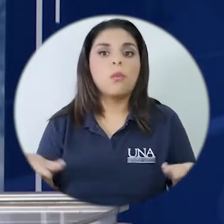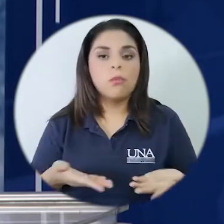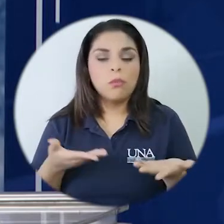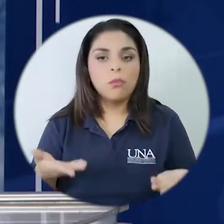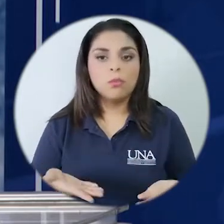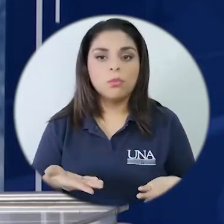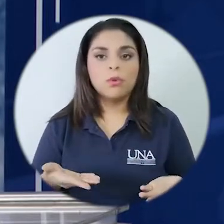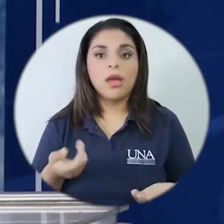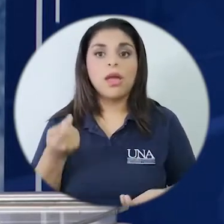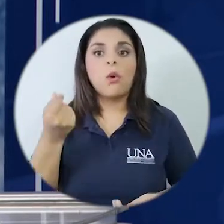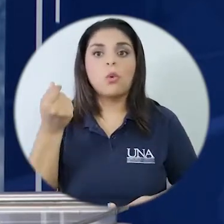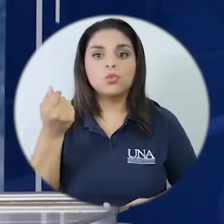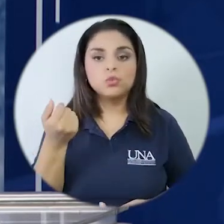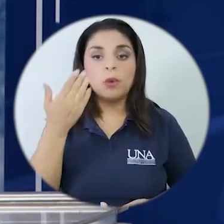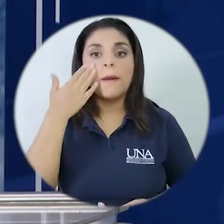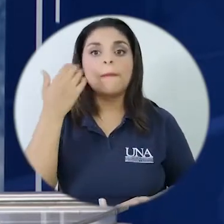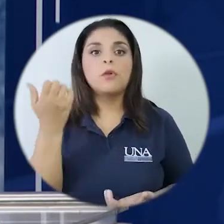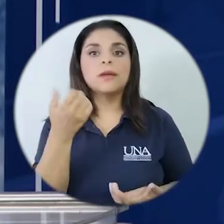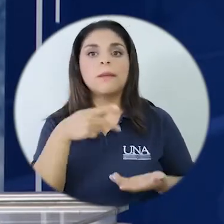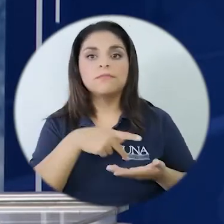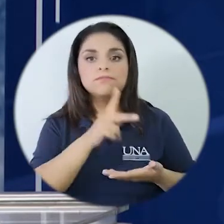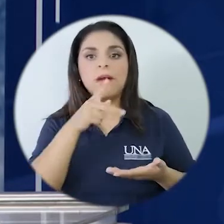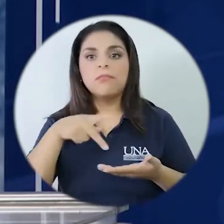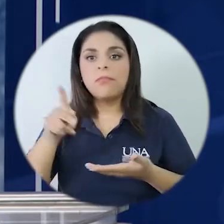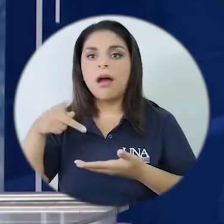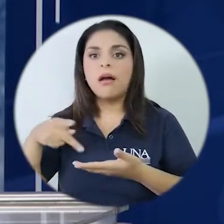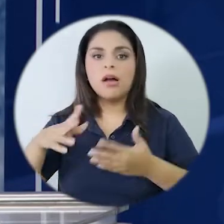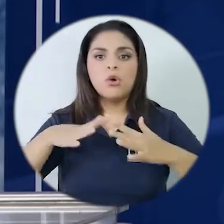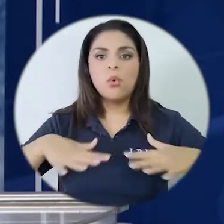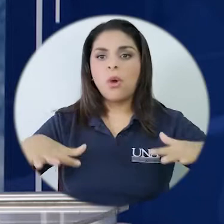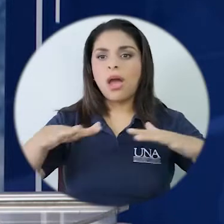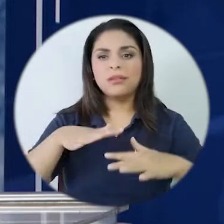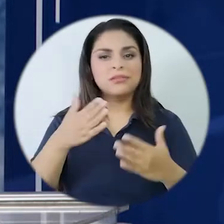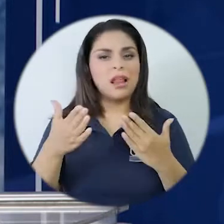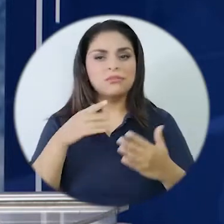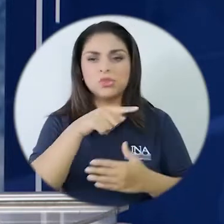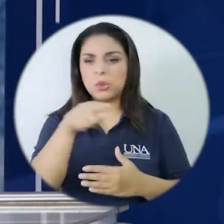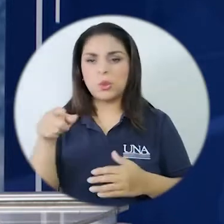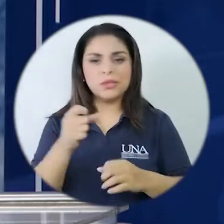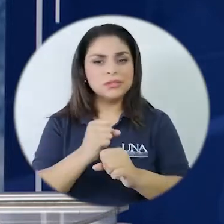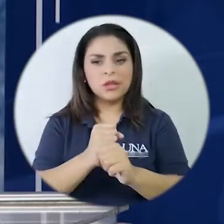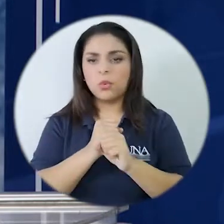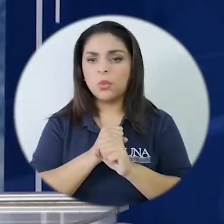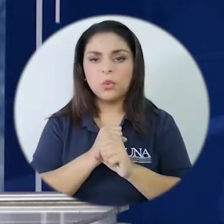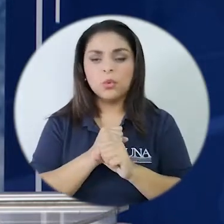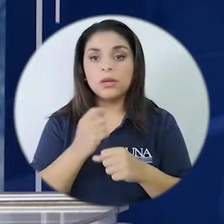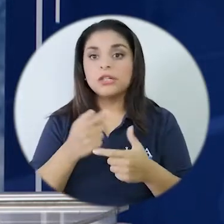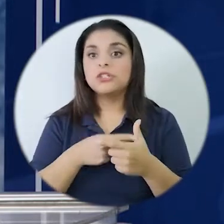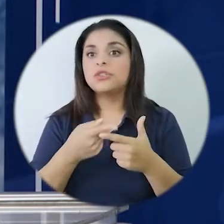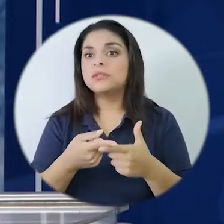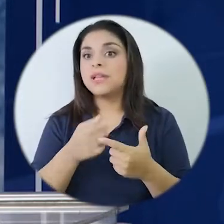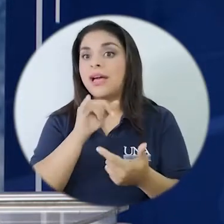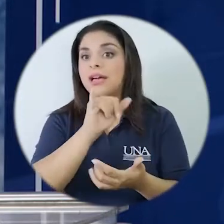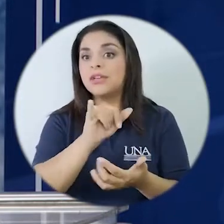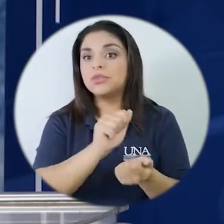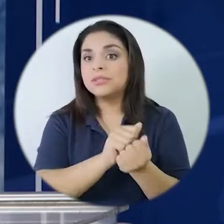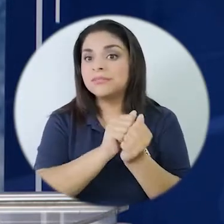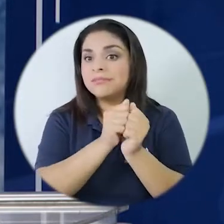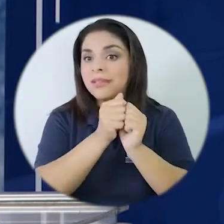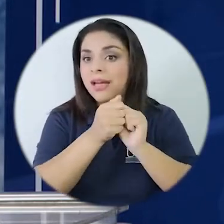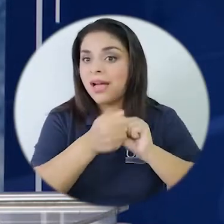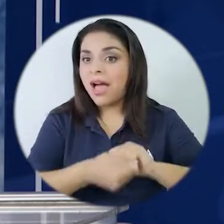costo? Porque si se está invirtiendo en terrenos que tal vez no son los más seguros, eso se